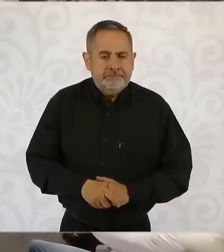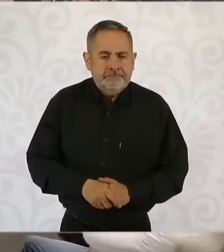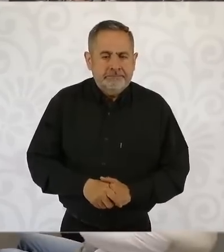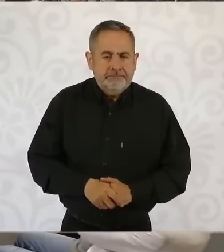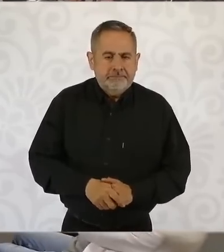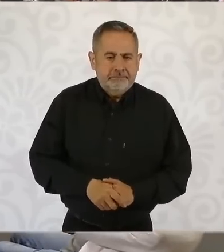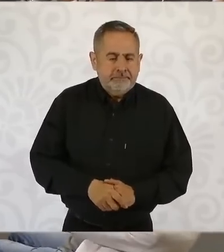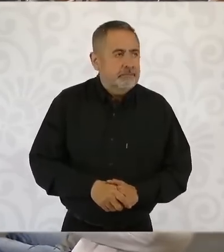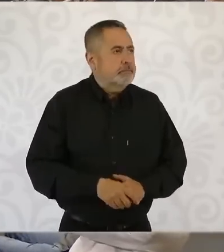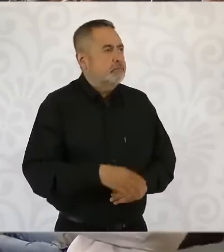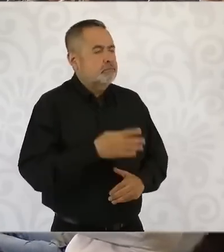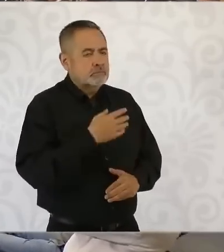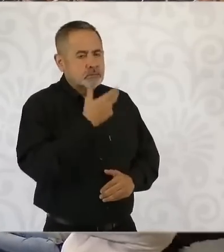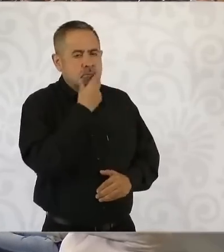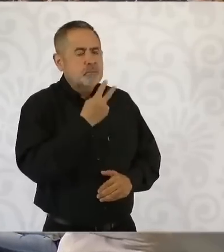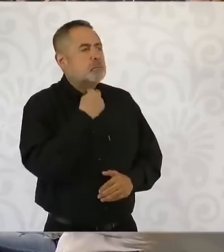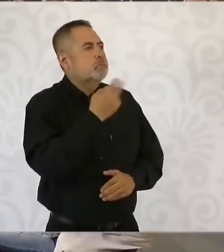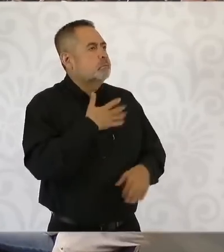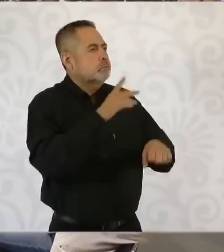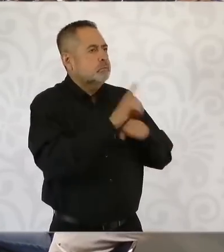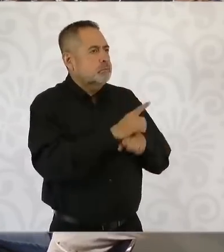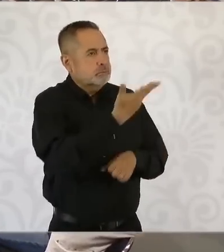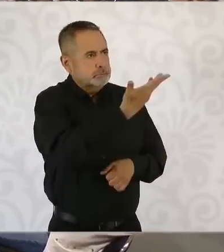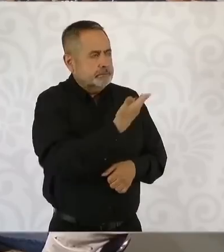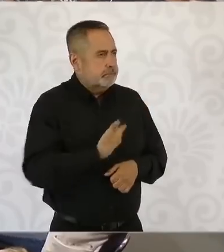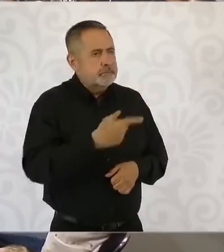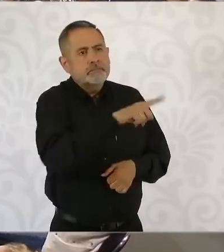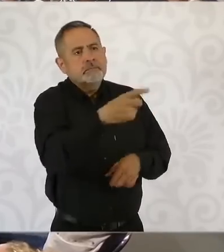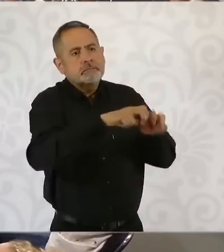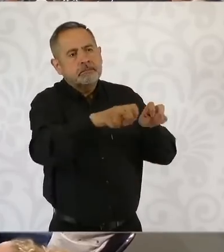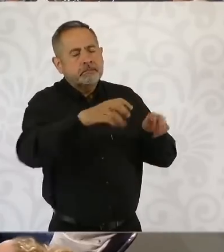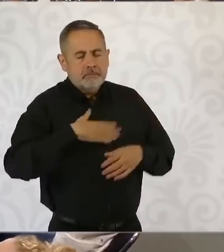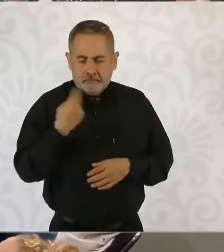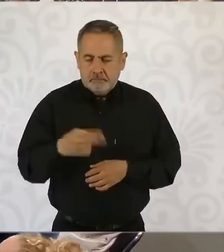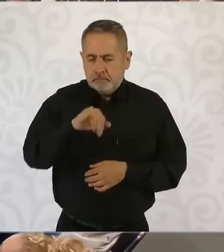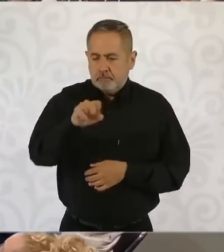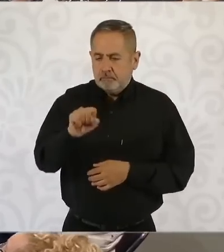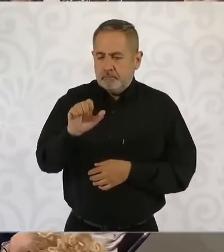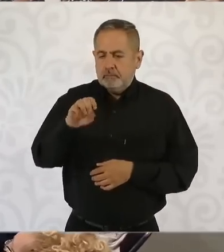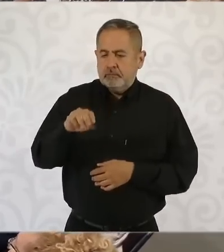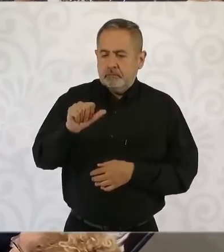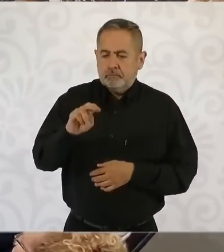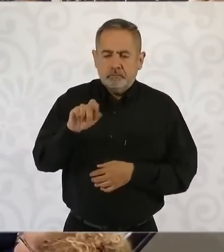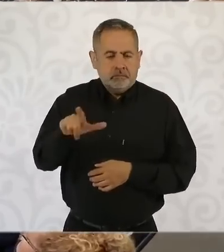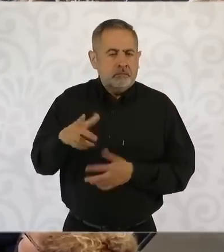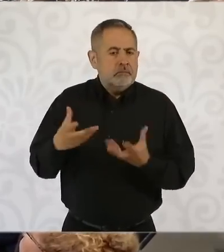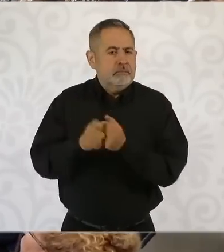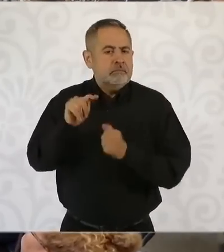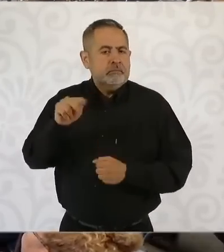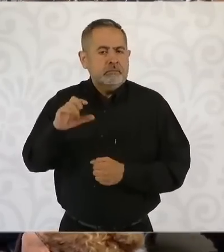Gracias. Muy buenos días, Presidenta, integrantes de gabinete. José Manuel Fuentes, de Capital 21, corazón de la